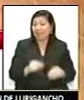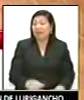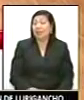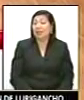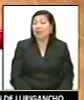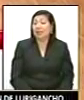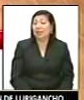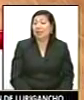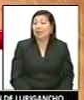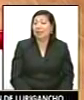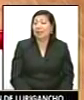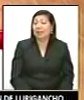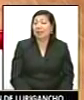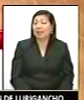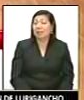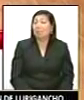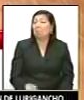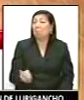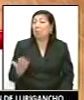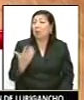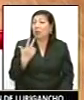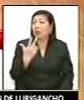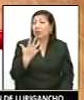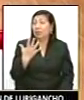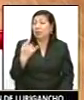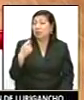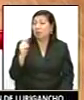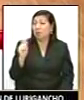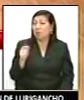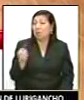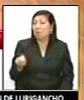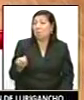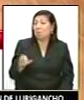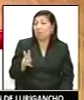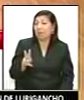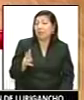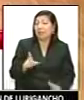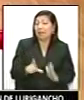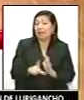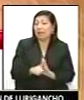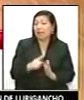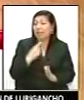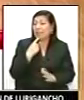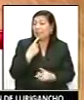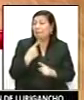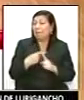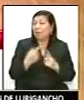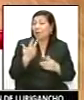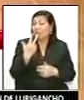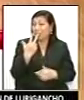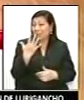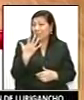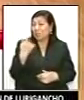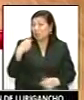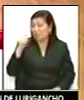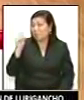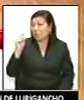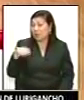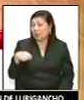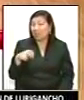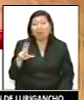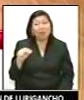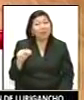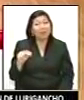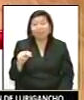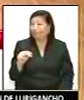el horario nocturno, perciba el 35% adicional que la ley establece, pero que este 35% no se